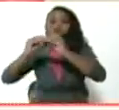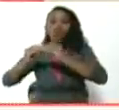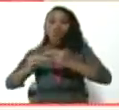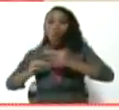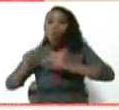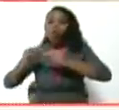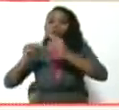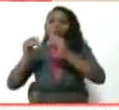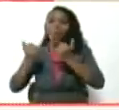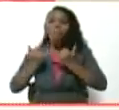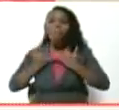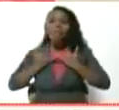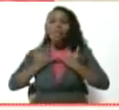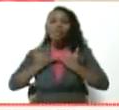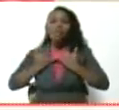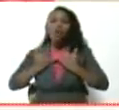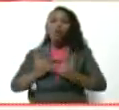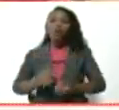construyendo nosotros mismos.